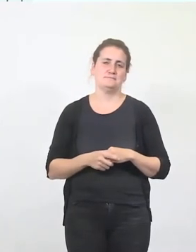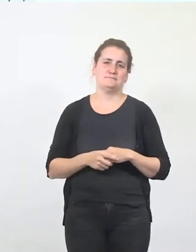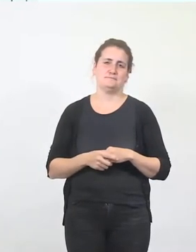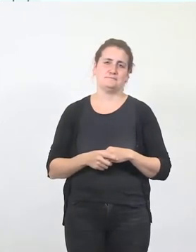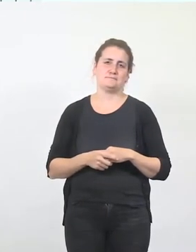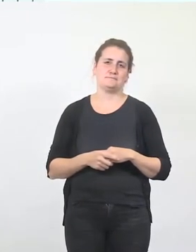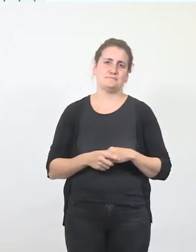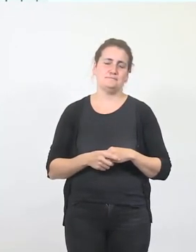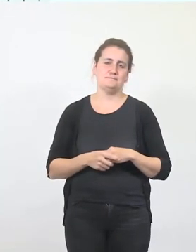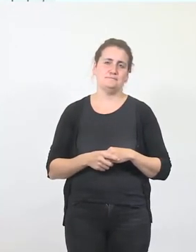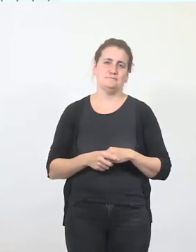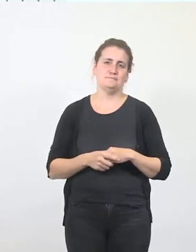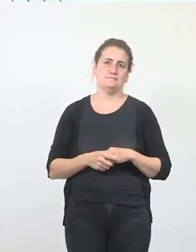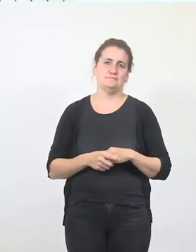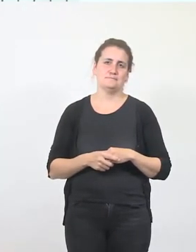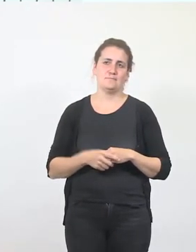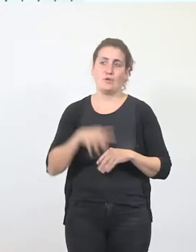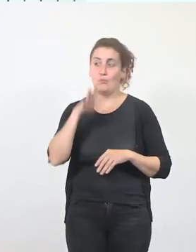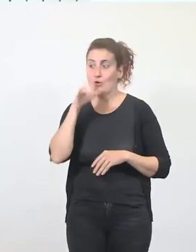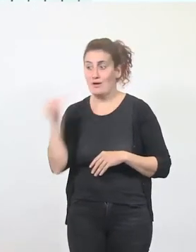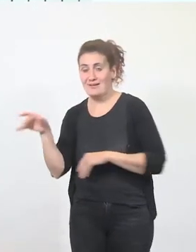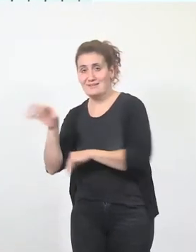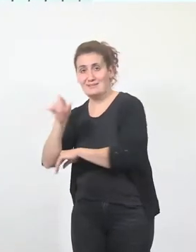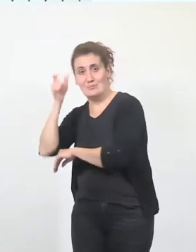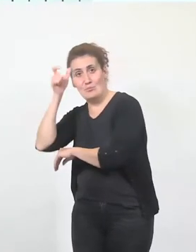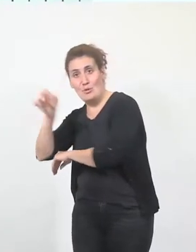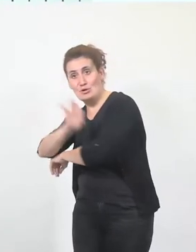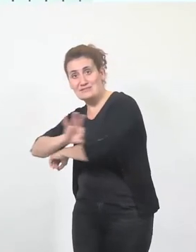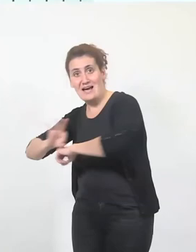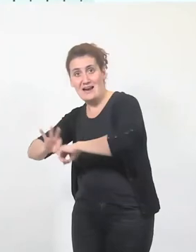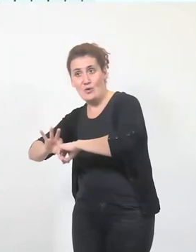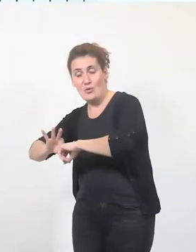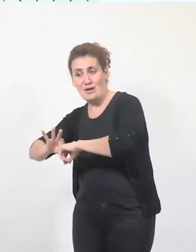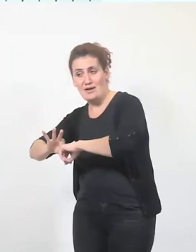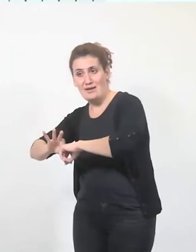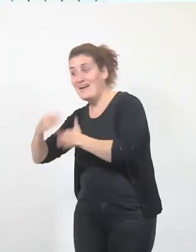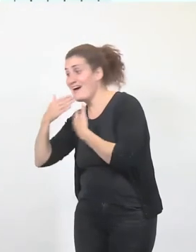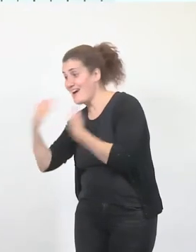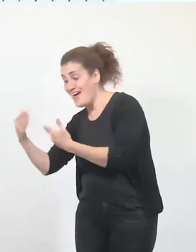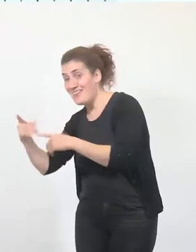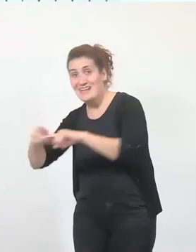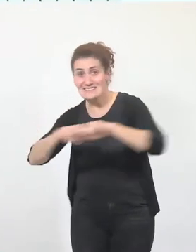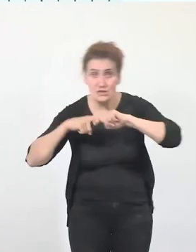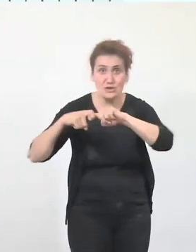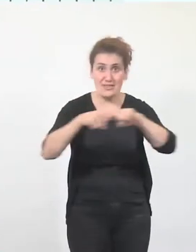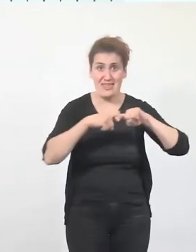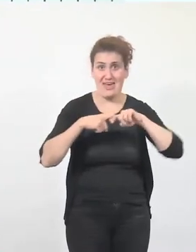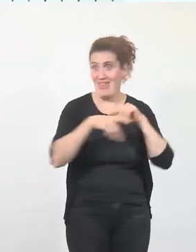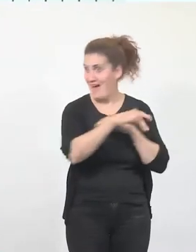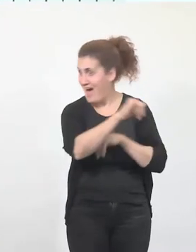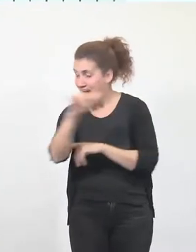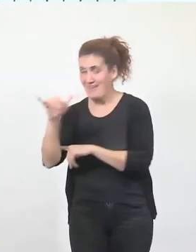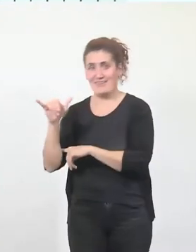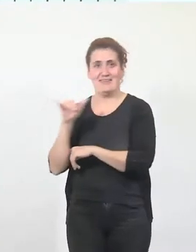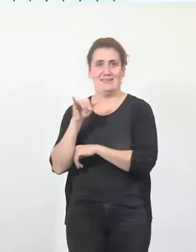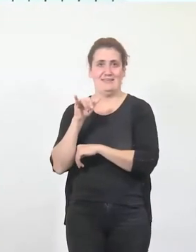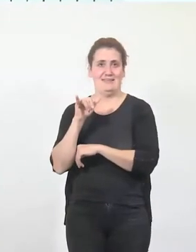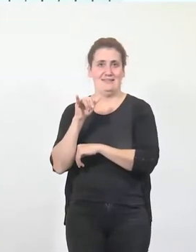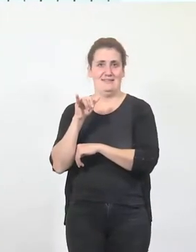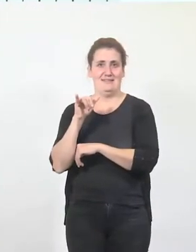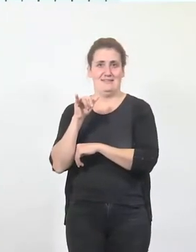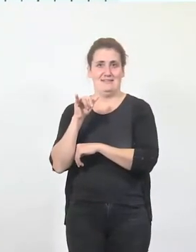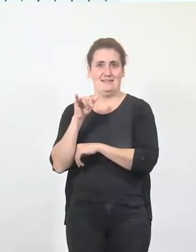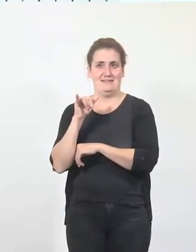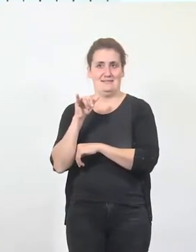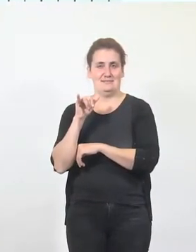todo desde el punto de vista saharaui, si no fuera por la solidaridad que tenemos